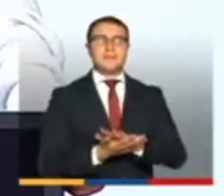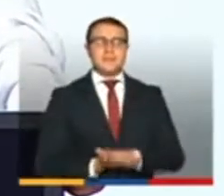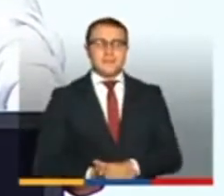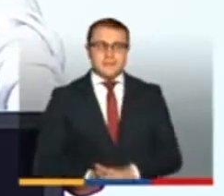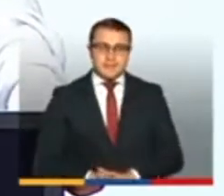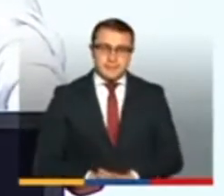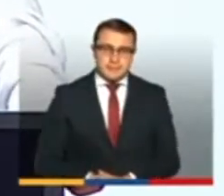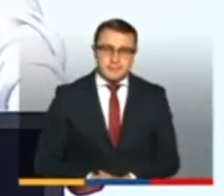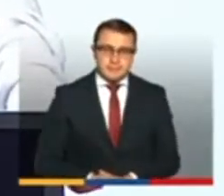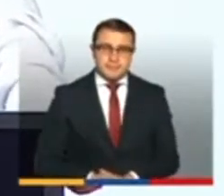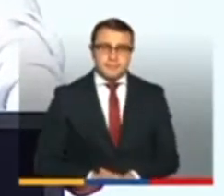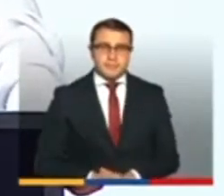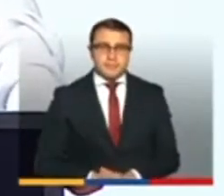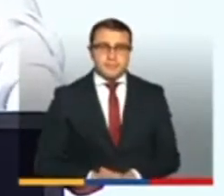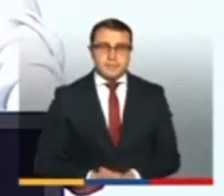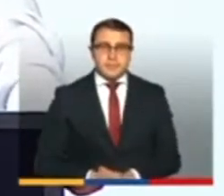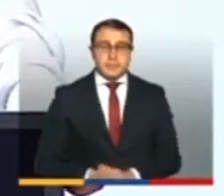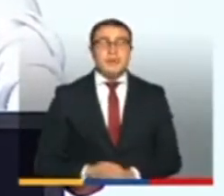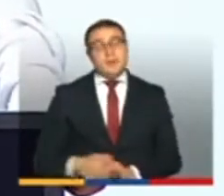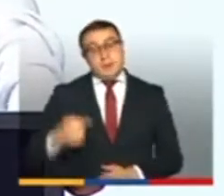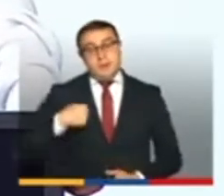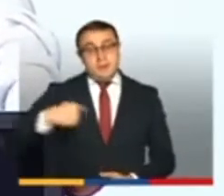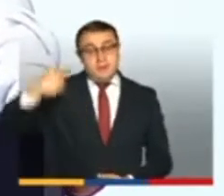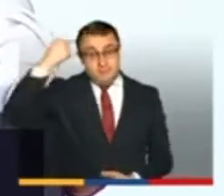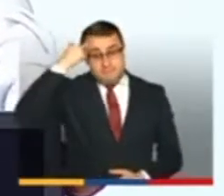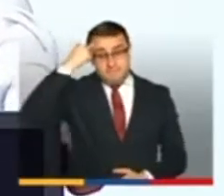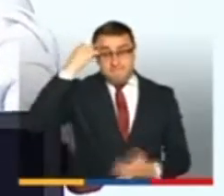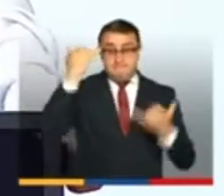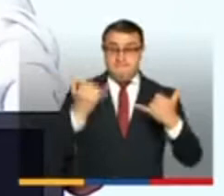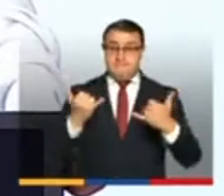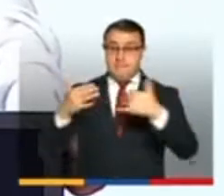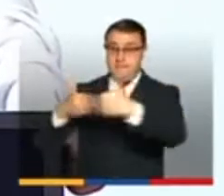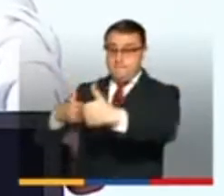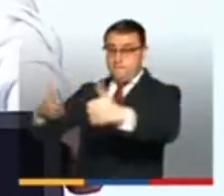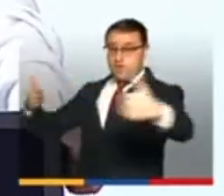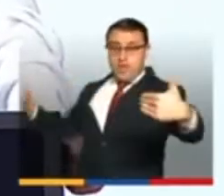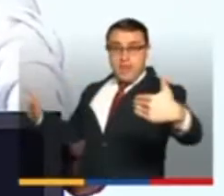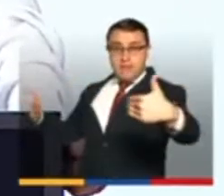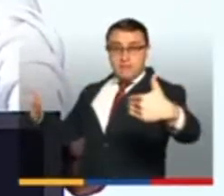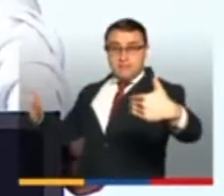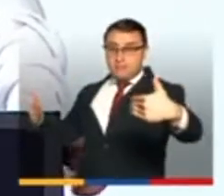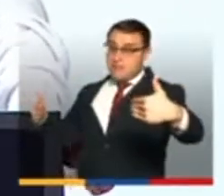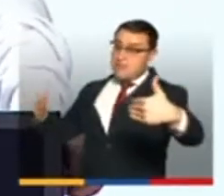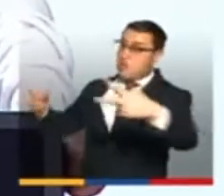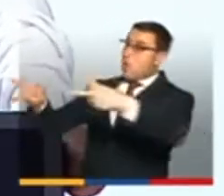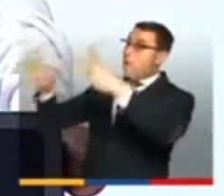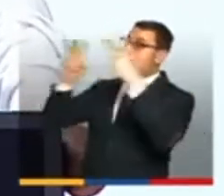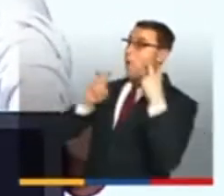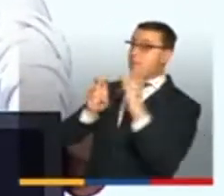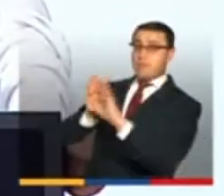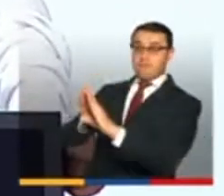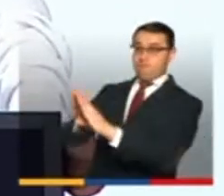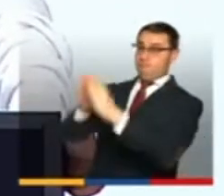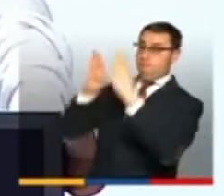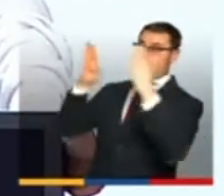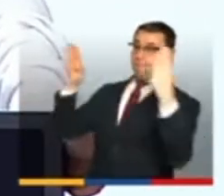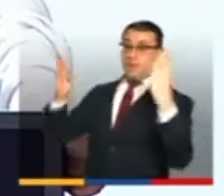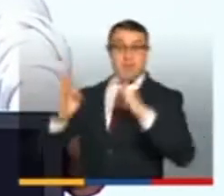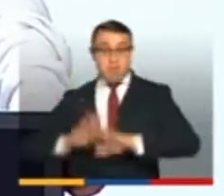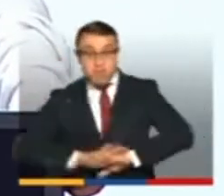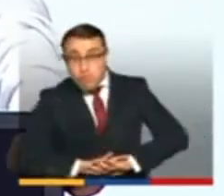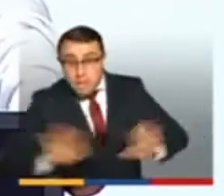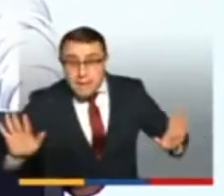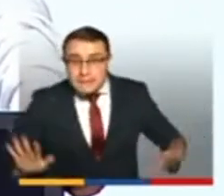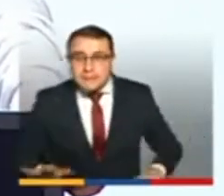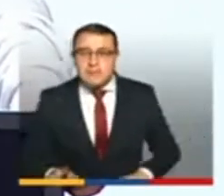Yo creo que es hora de hablar de que esta frontera no sea simplemente un puente abierto sino que sea